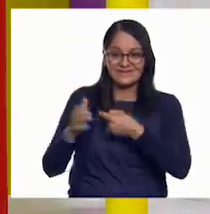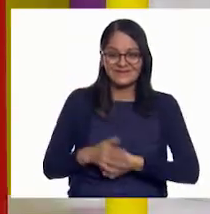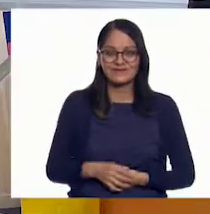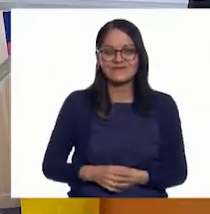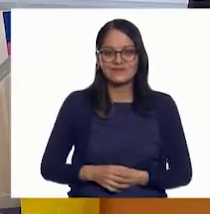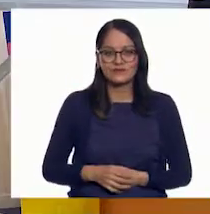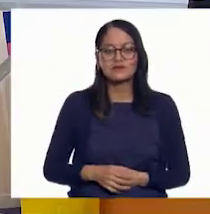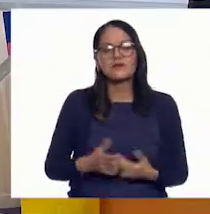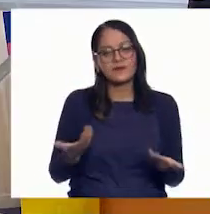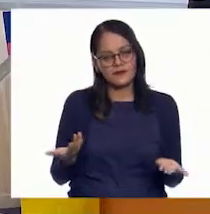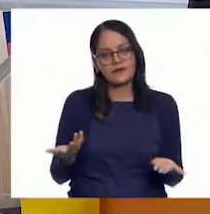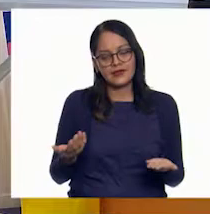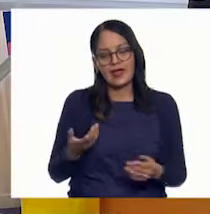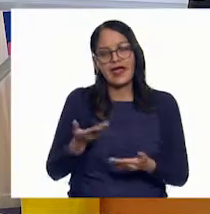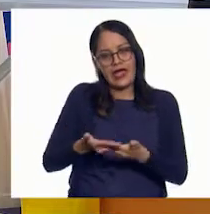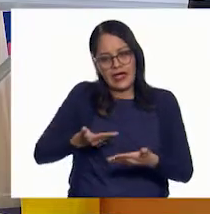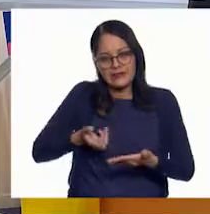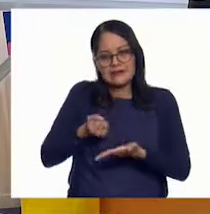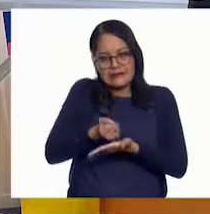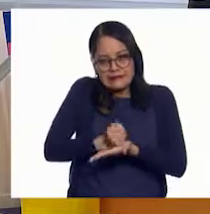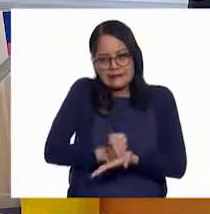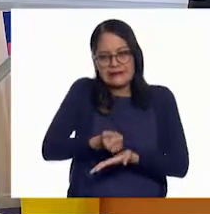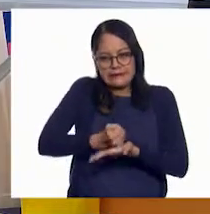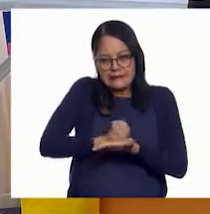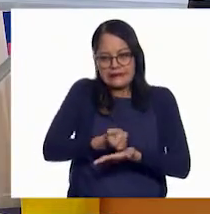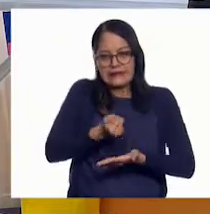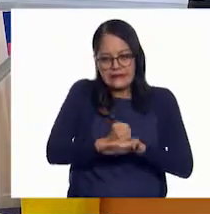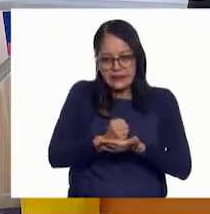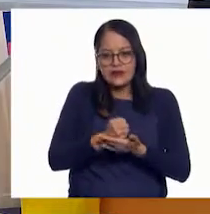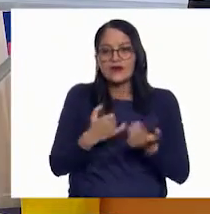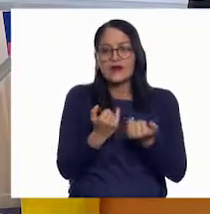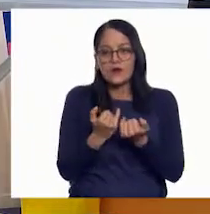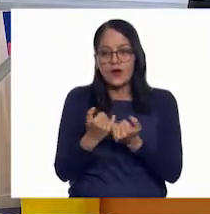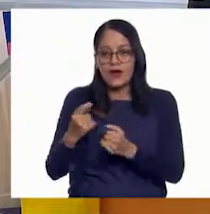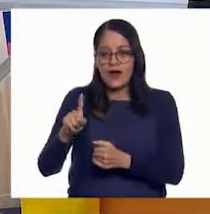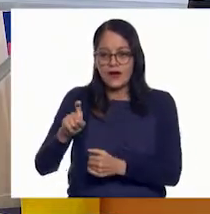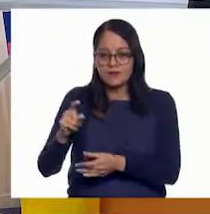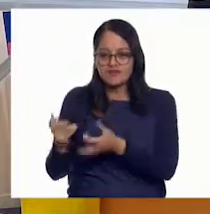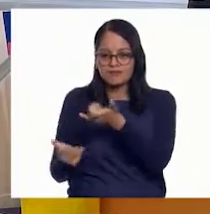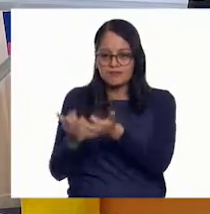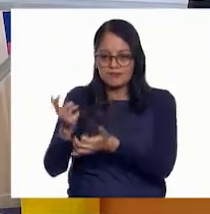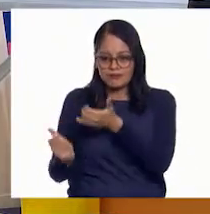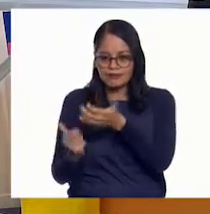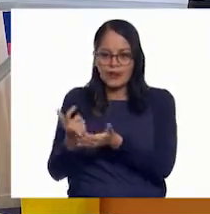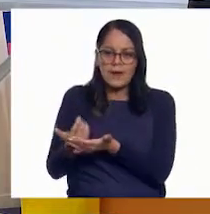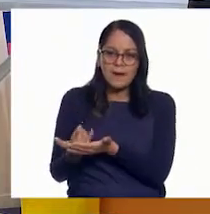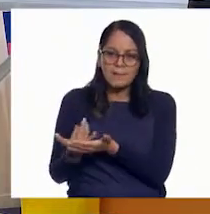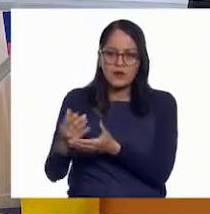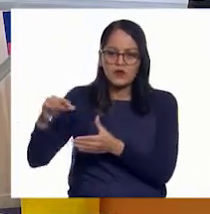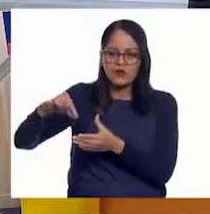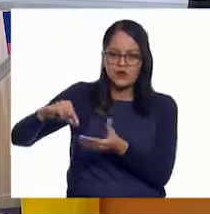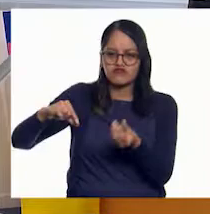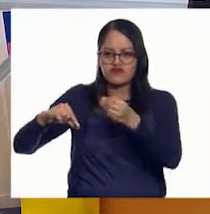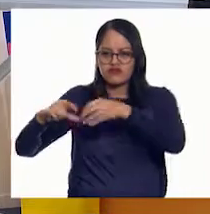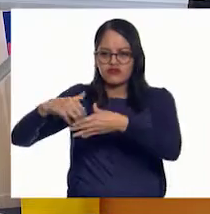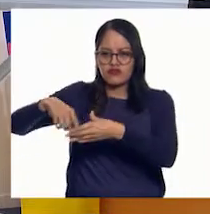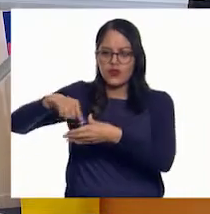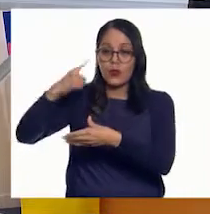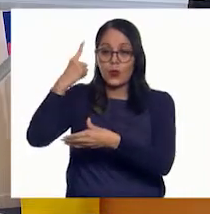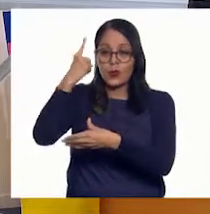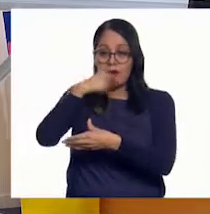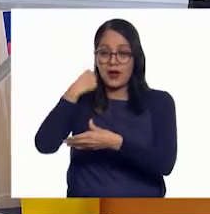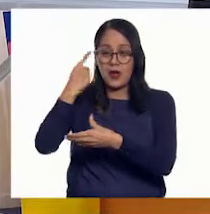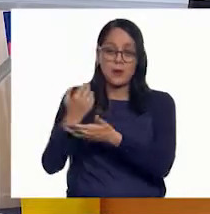es que teníamos que triturar los ingredientes, poner el agüita a hervir, de esperar una hora, y pues eso no nos iba a